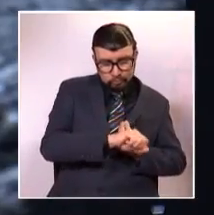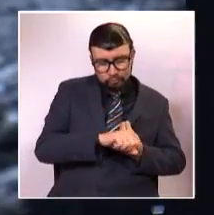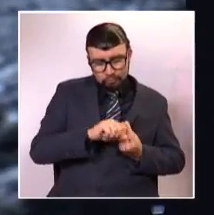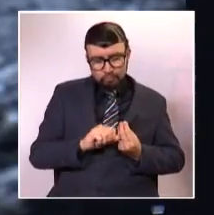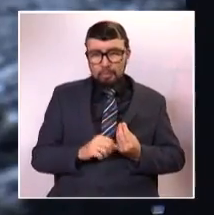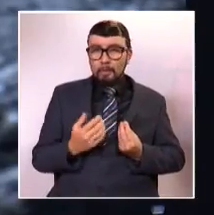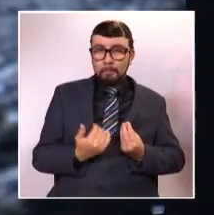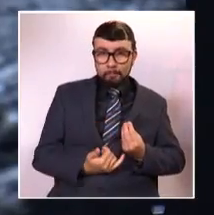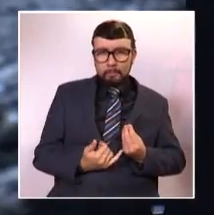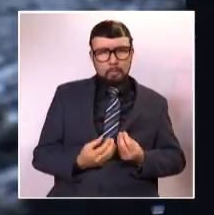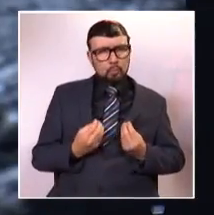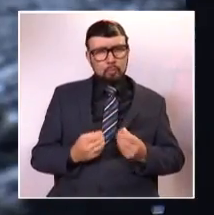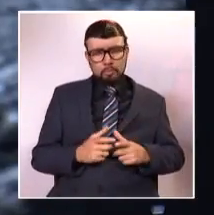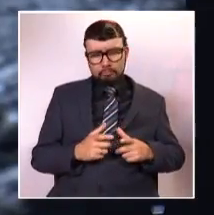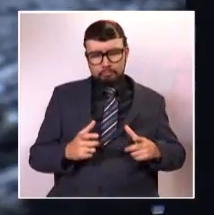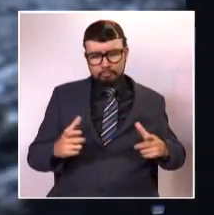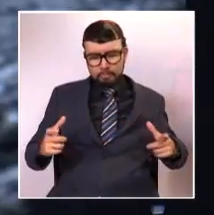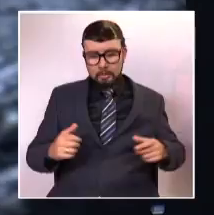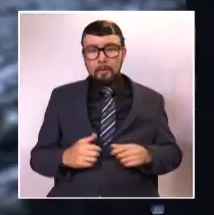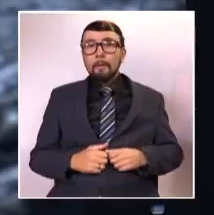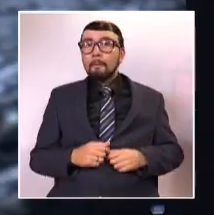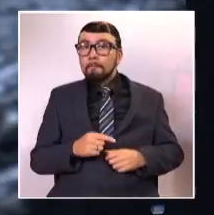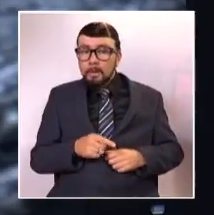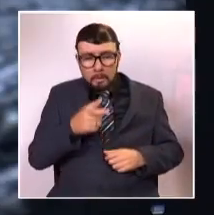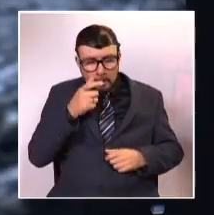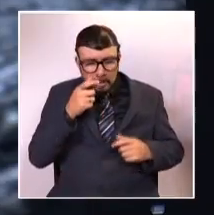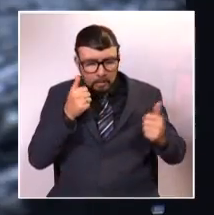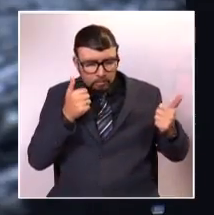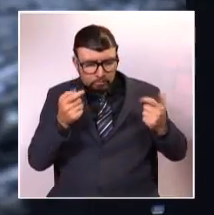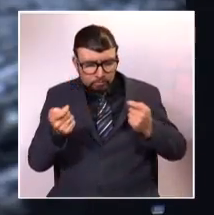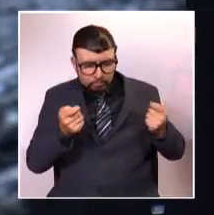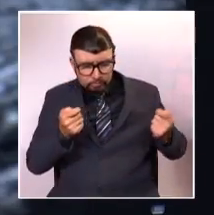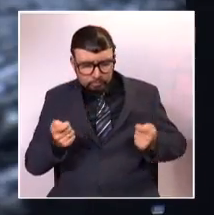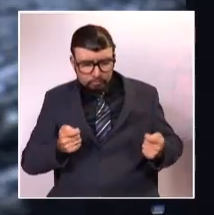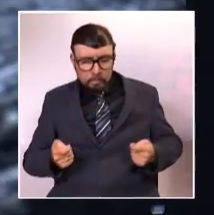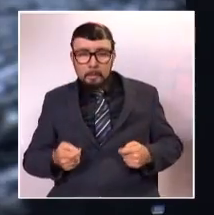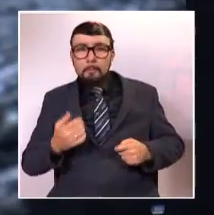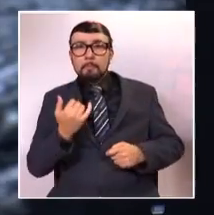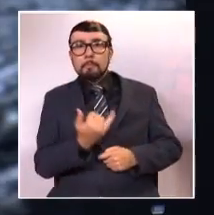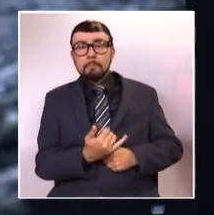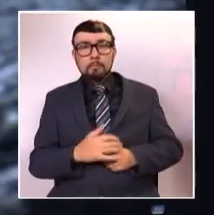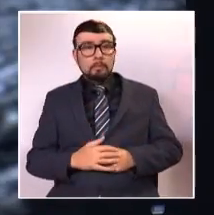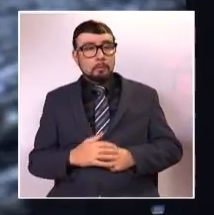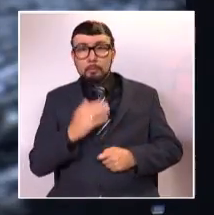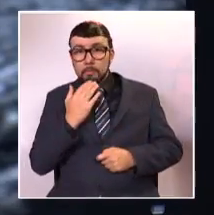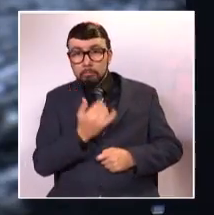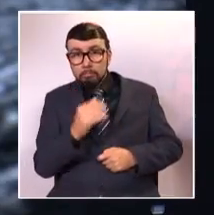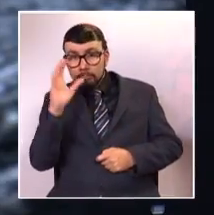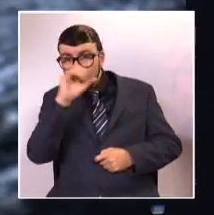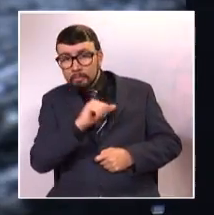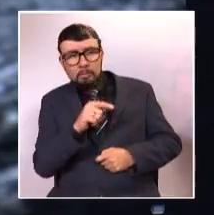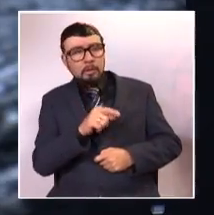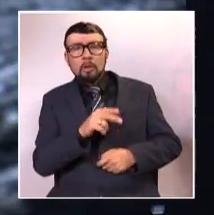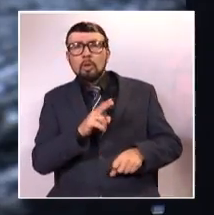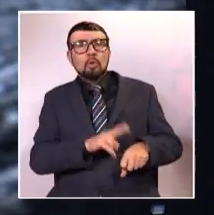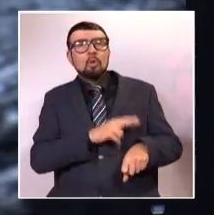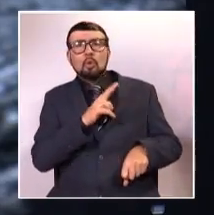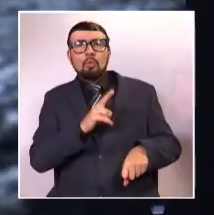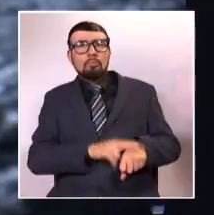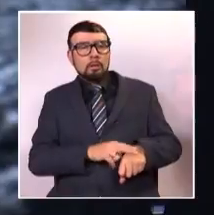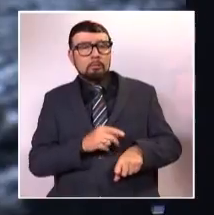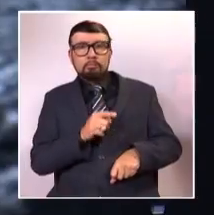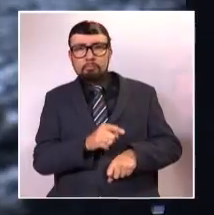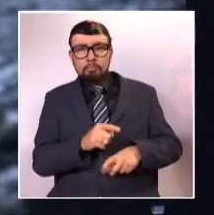izquierdo. Miramos muy bien, en este caso pues vemos que están completamente normales los